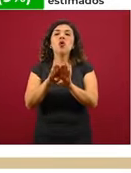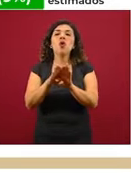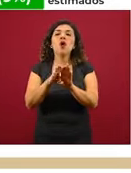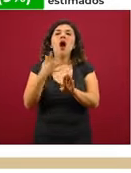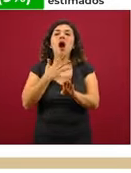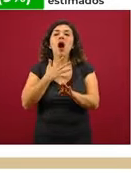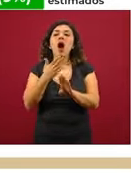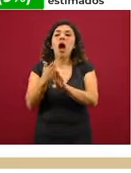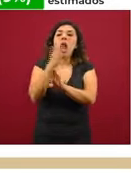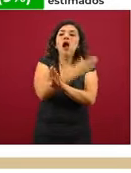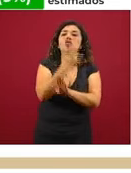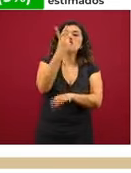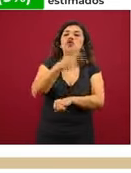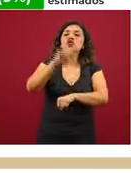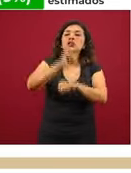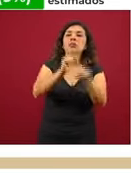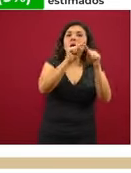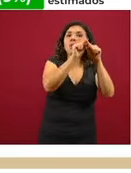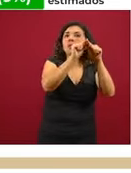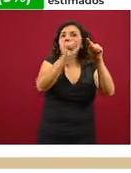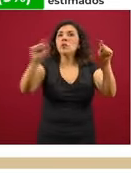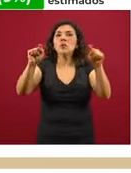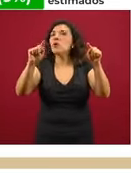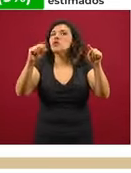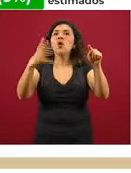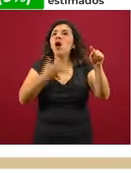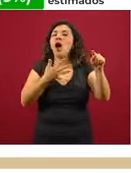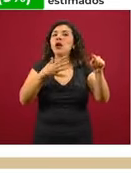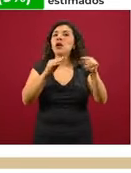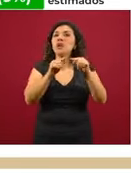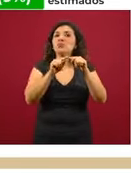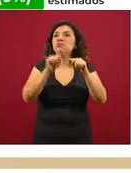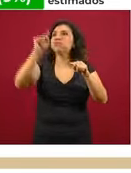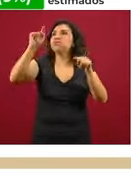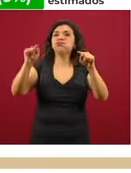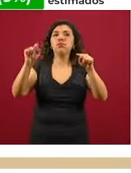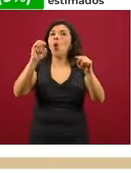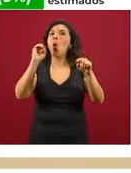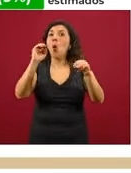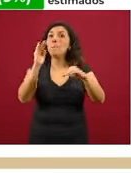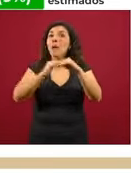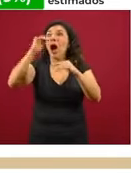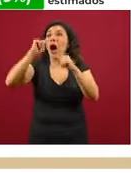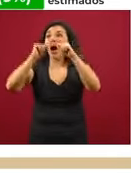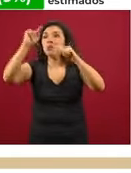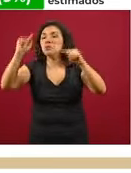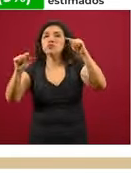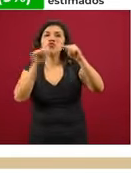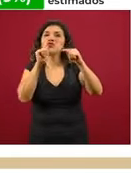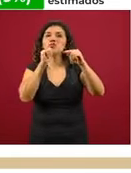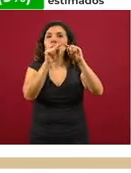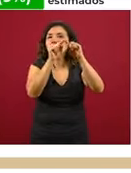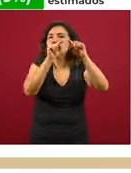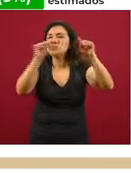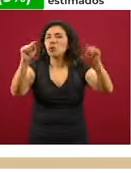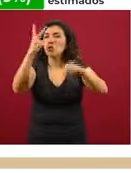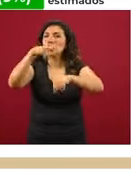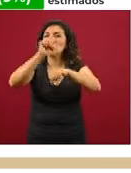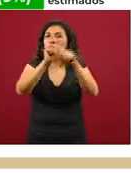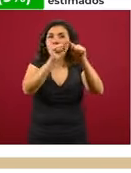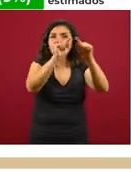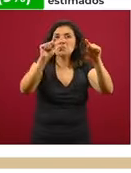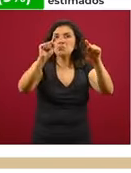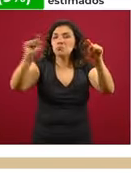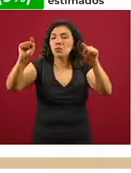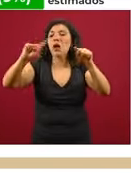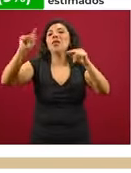una meseta prácticamente, en la cual ya no tuvimos una tendencia ascendente o un incremento en el caso de la epidemia